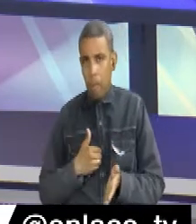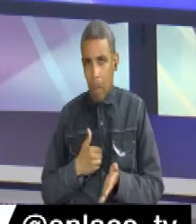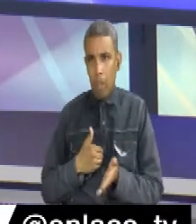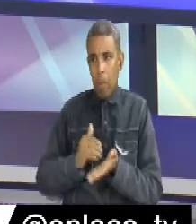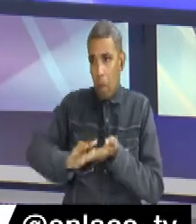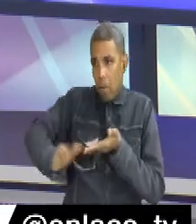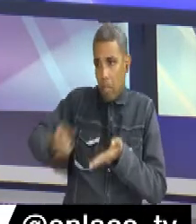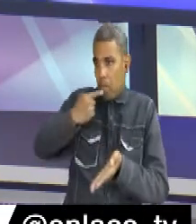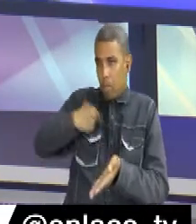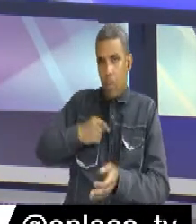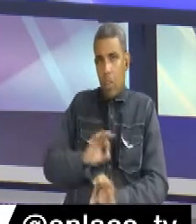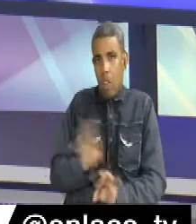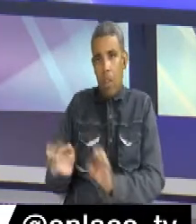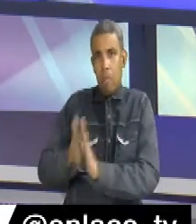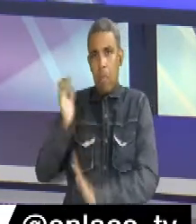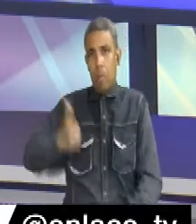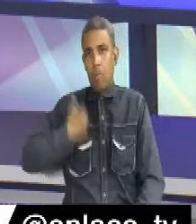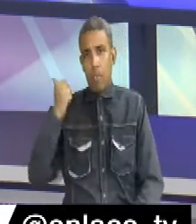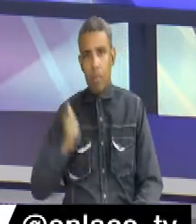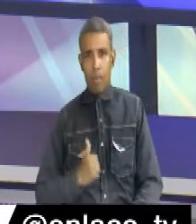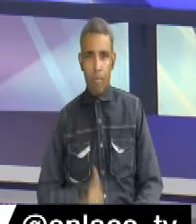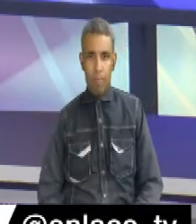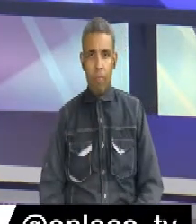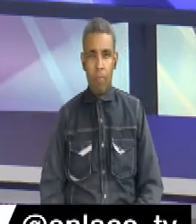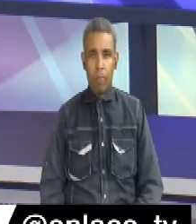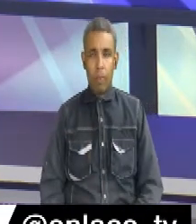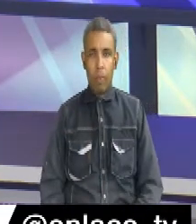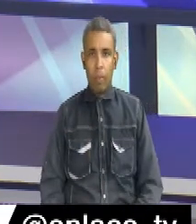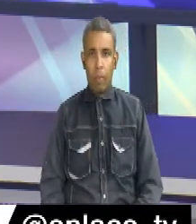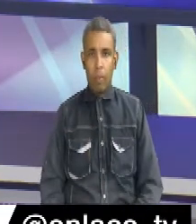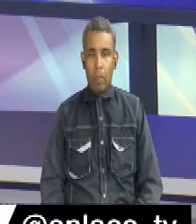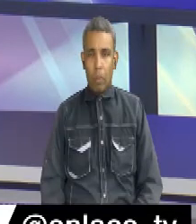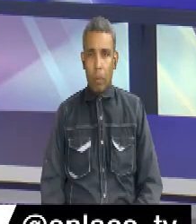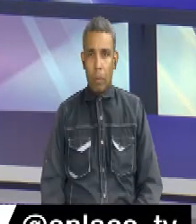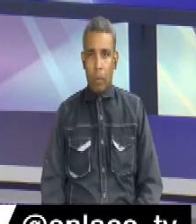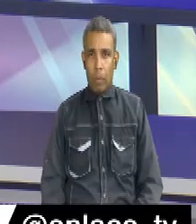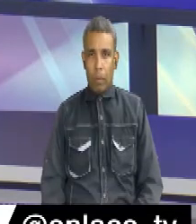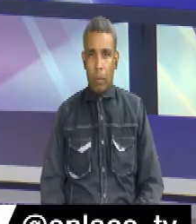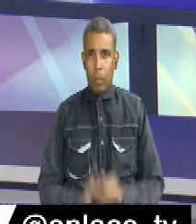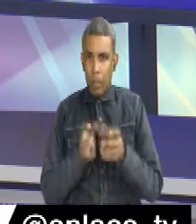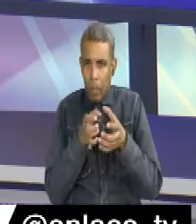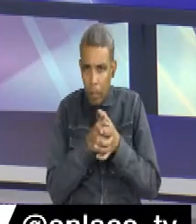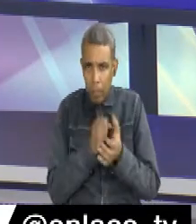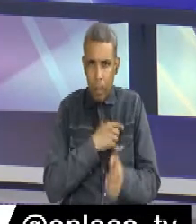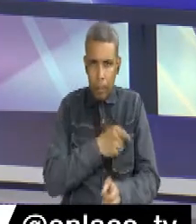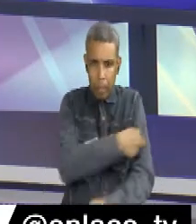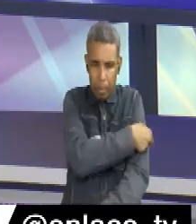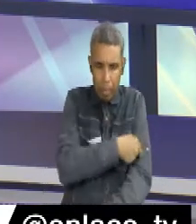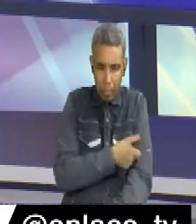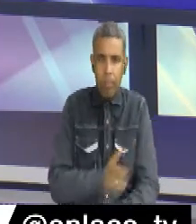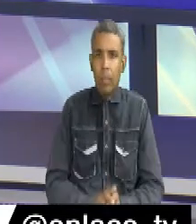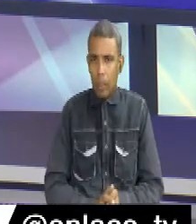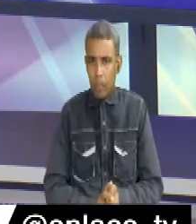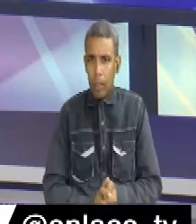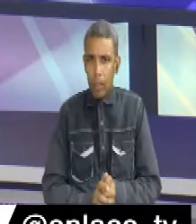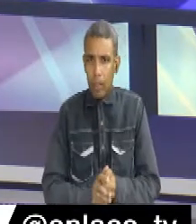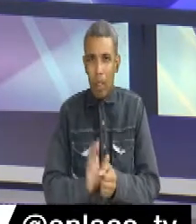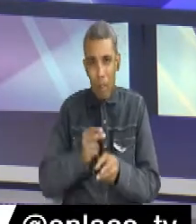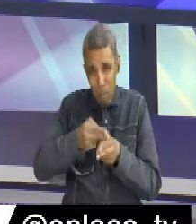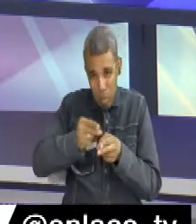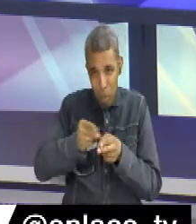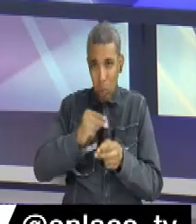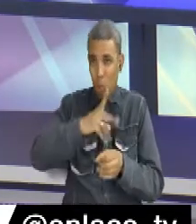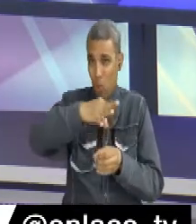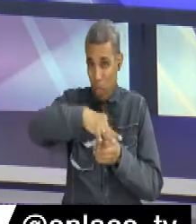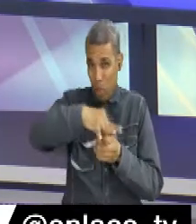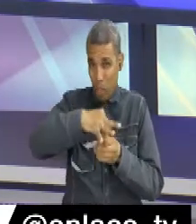las autoridades de la ciudad realizaron el tercer comité de seguimiento electoral. Medidas como la prohibición del parrillero, la ley